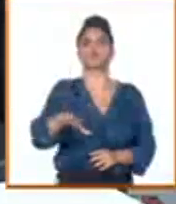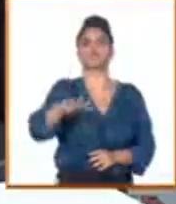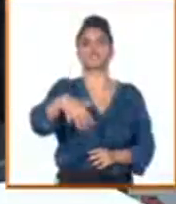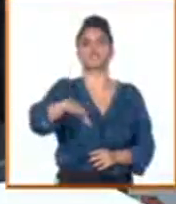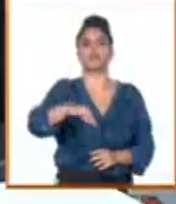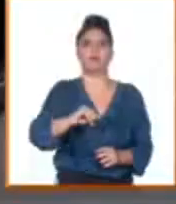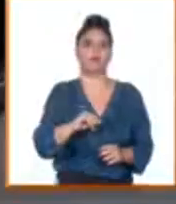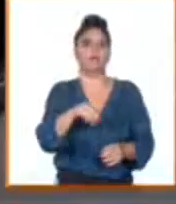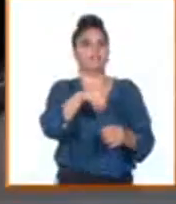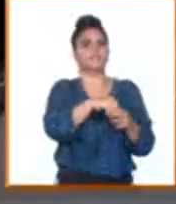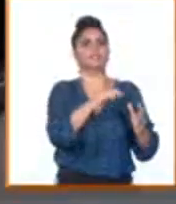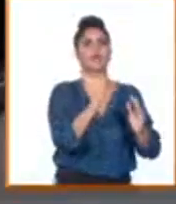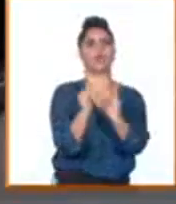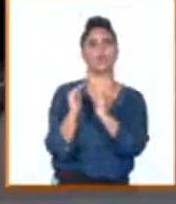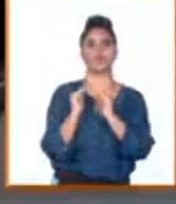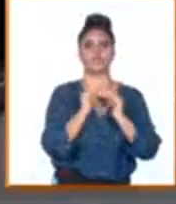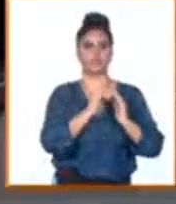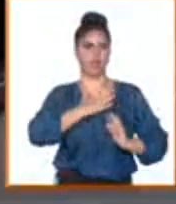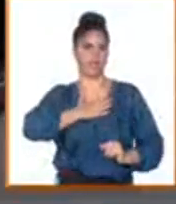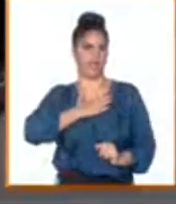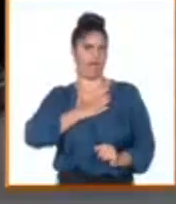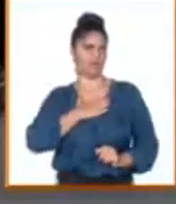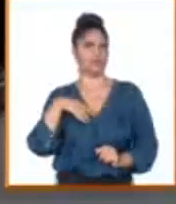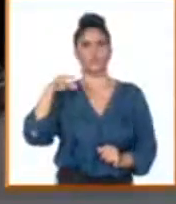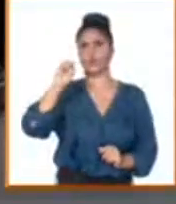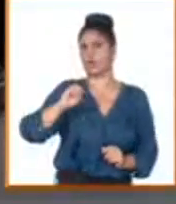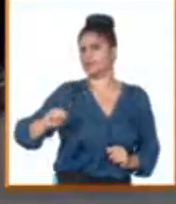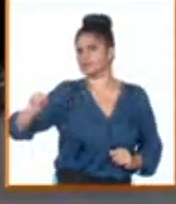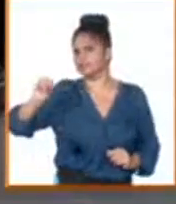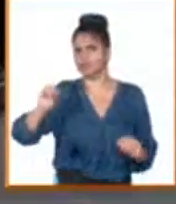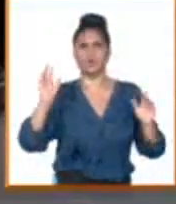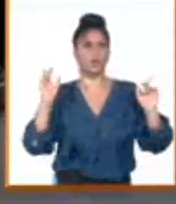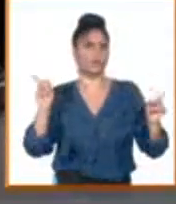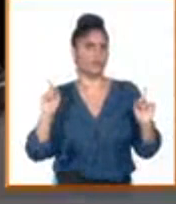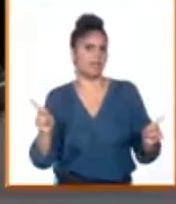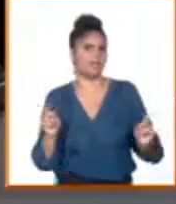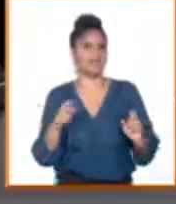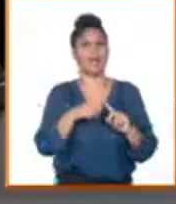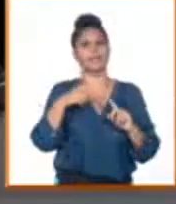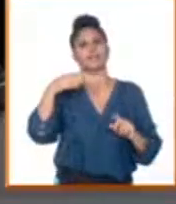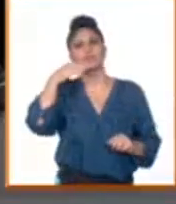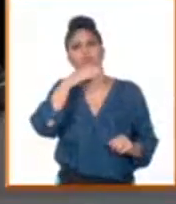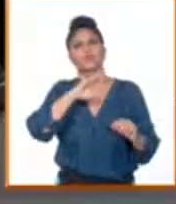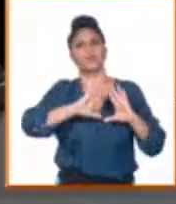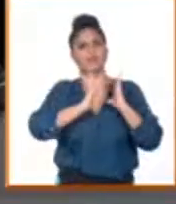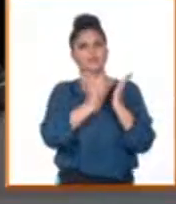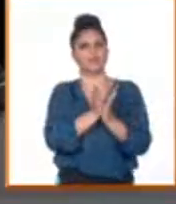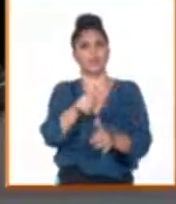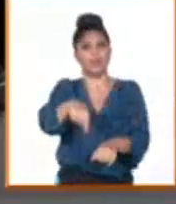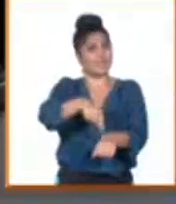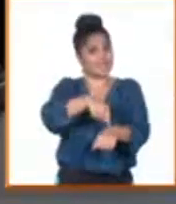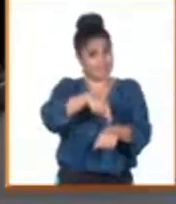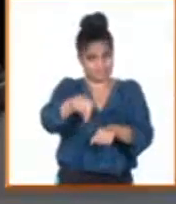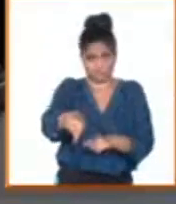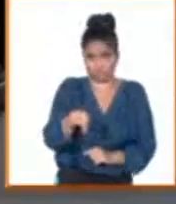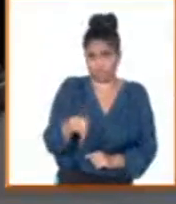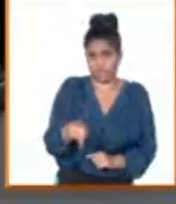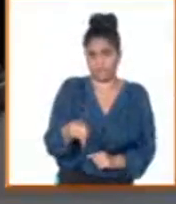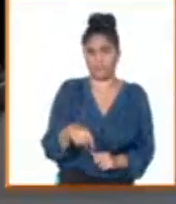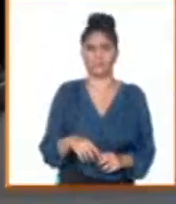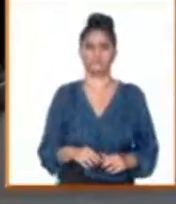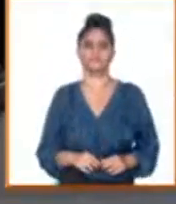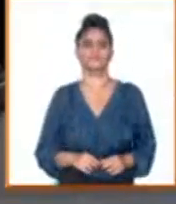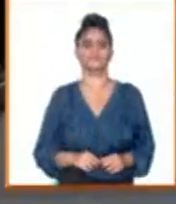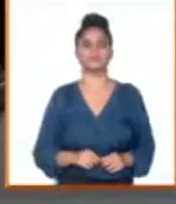lo comunitario. Lo comunitario, lo organizacional, el ciberespacio. O sea, en esta época de convergencia, si no se habla de ciberespacio,